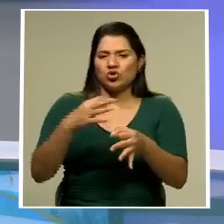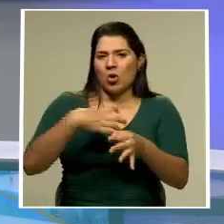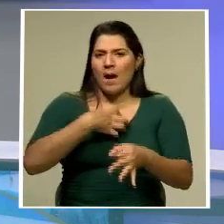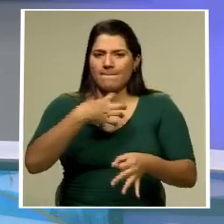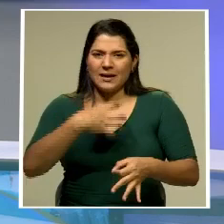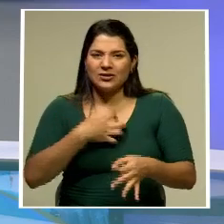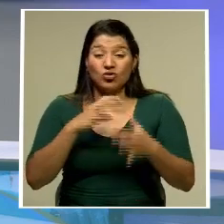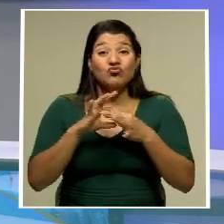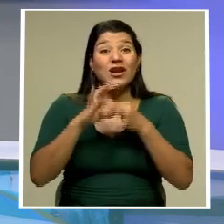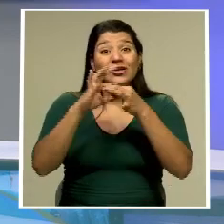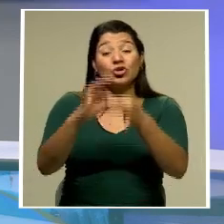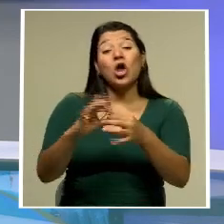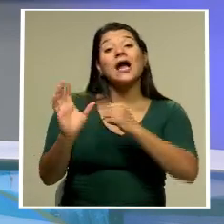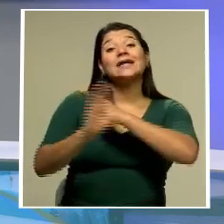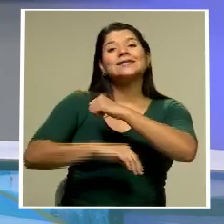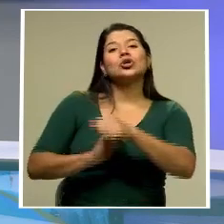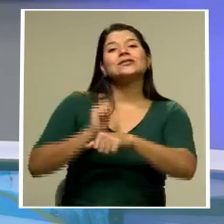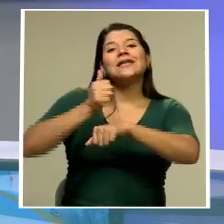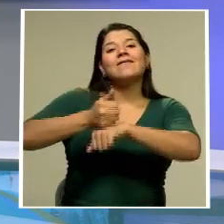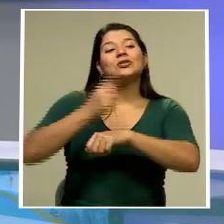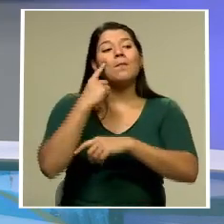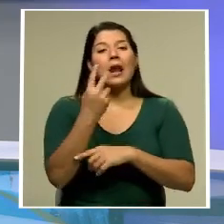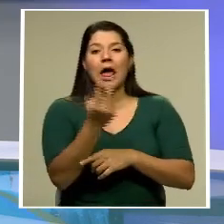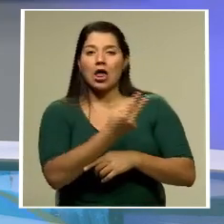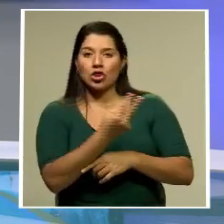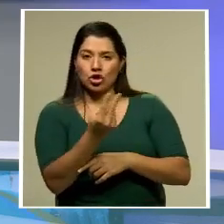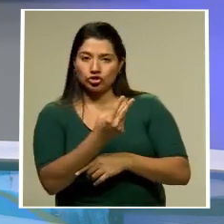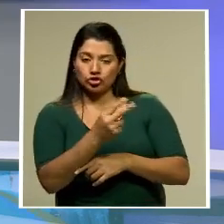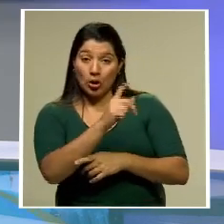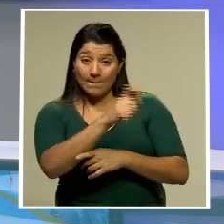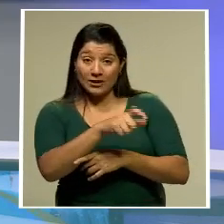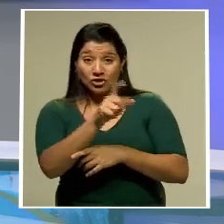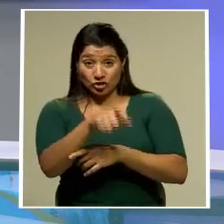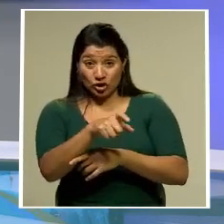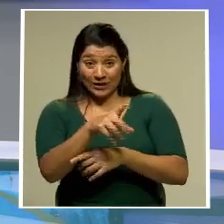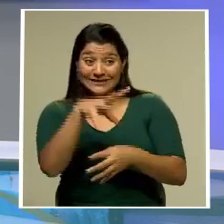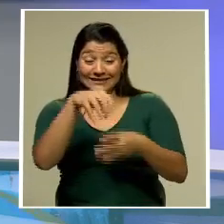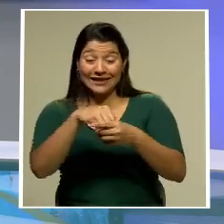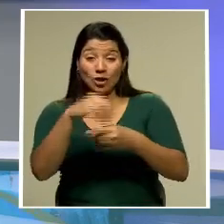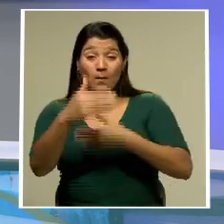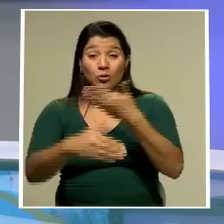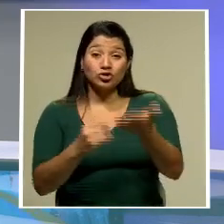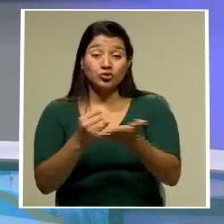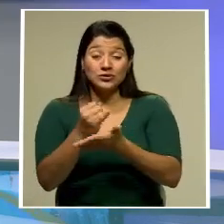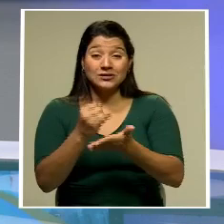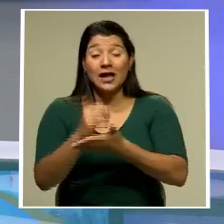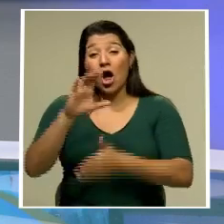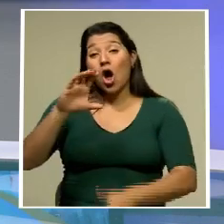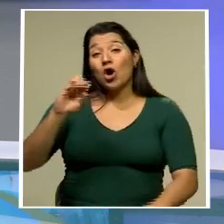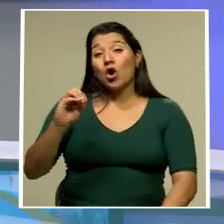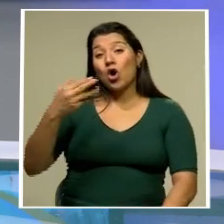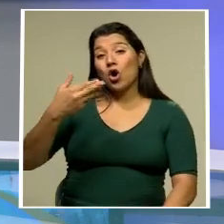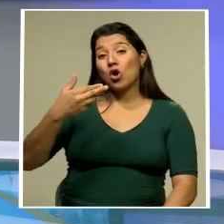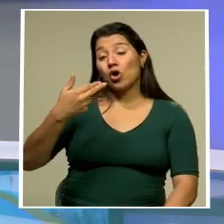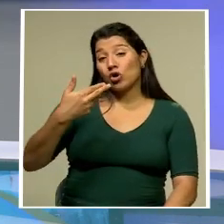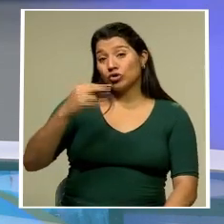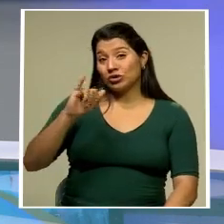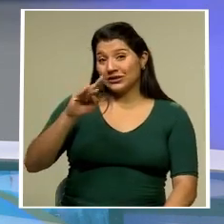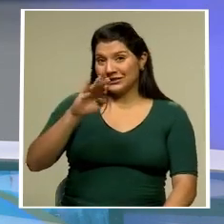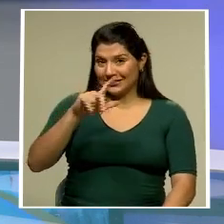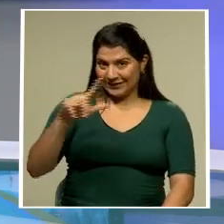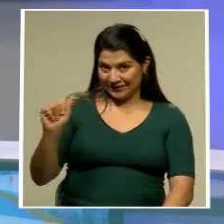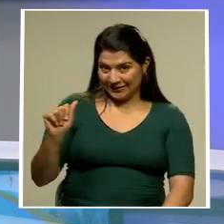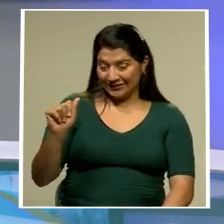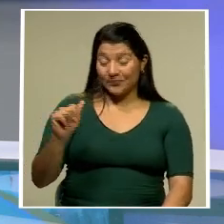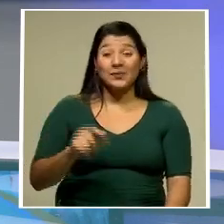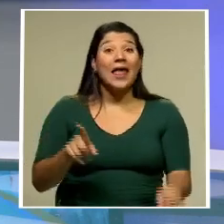apelación de medidas cautelares para 2 de los 30 detenidos en el caso Cochinilla. Además, la Fiscalía confirmó que